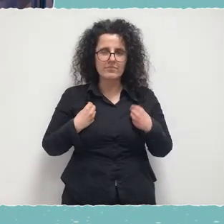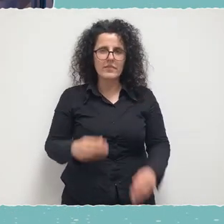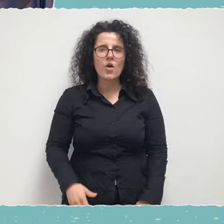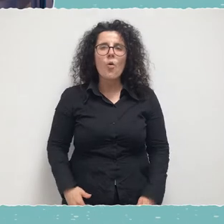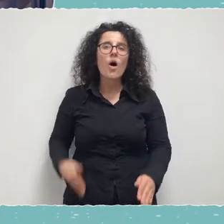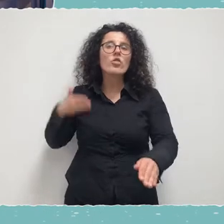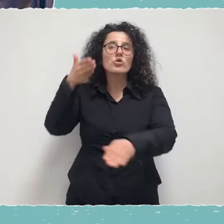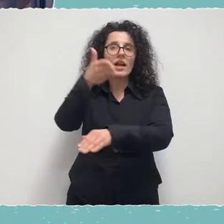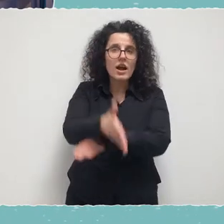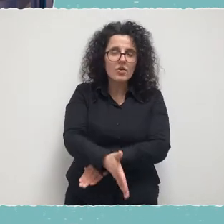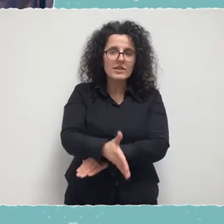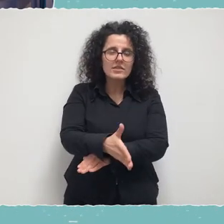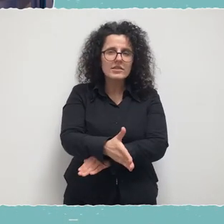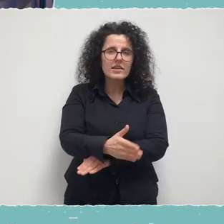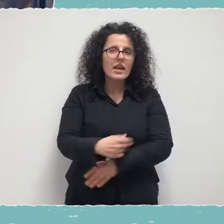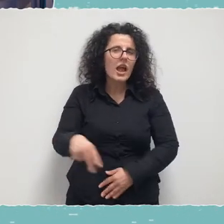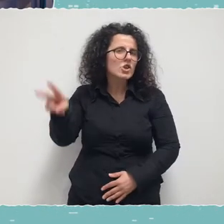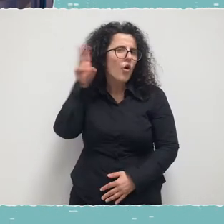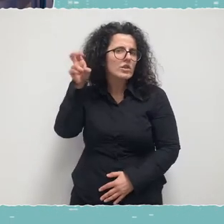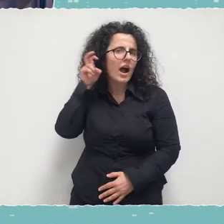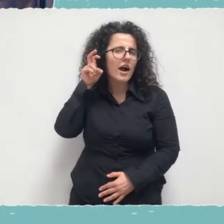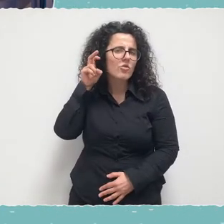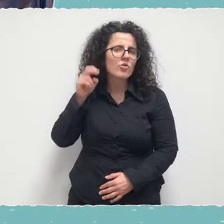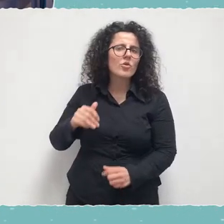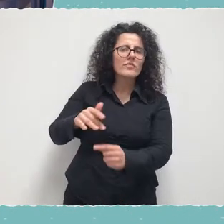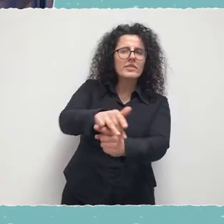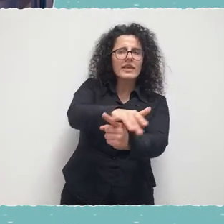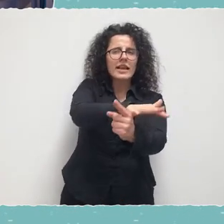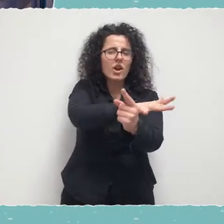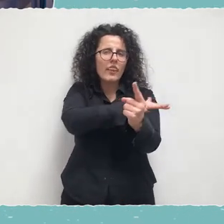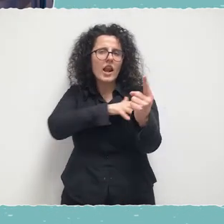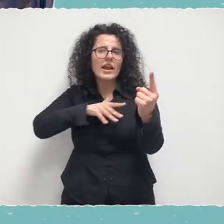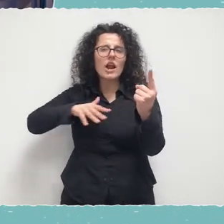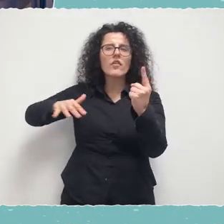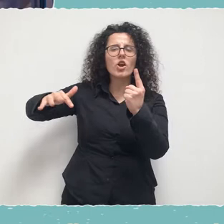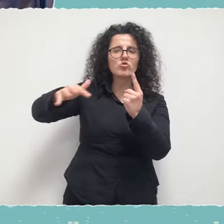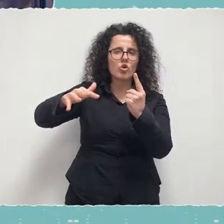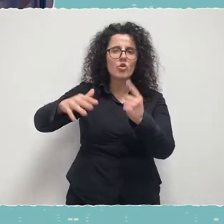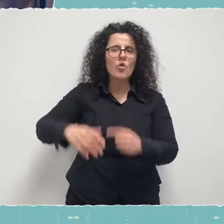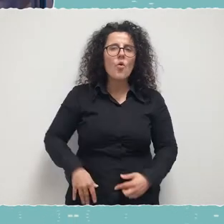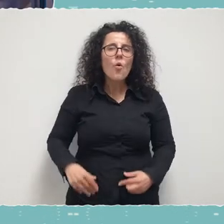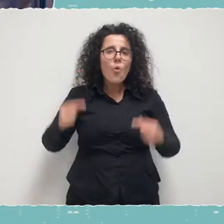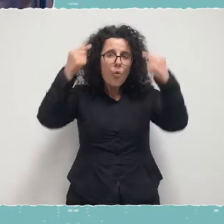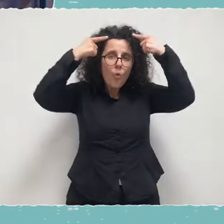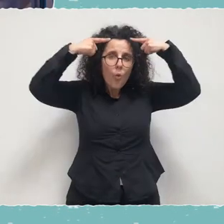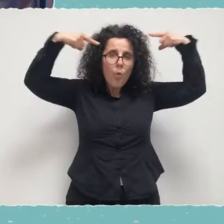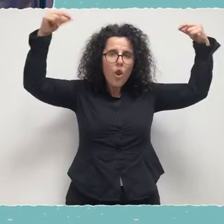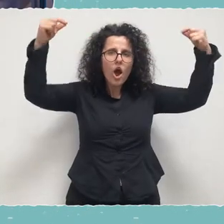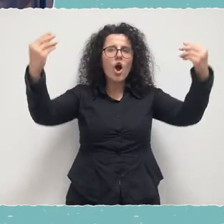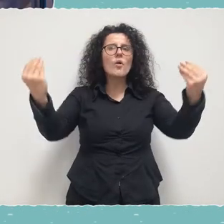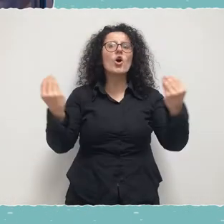o monte. Pero cando chegaron alí, escoitaron que naquela